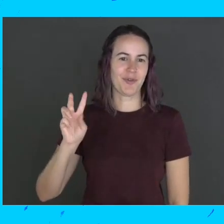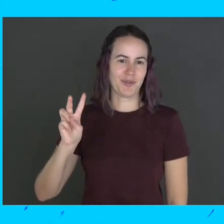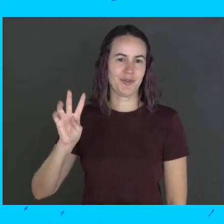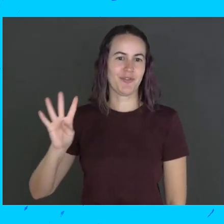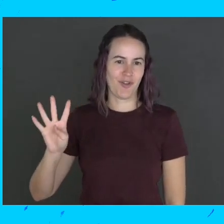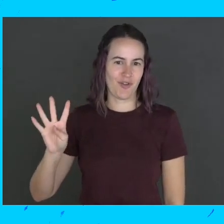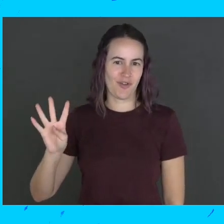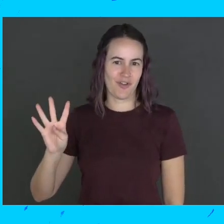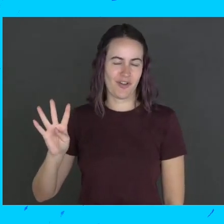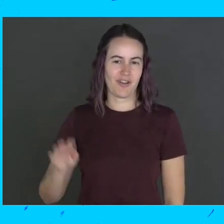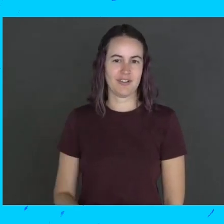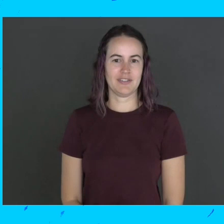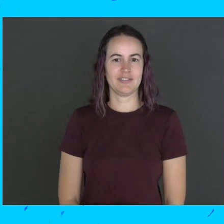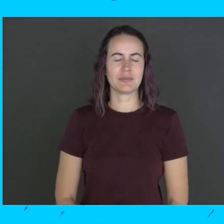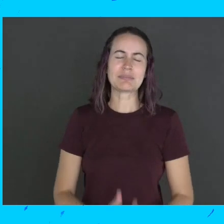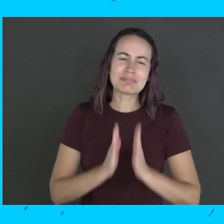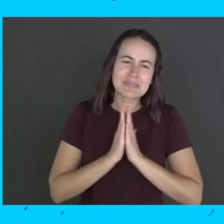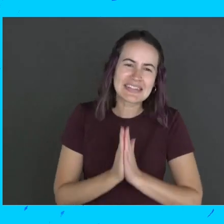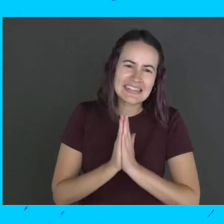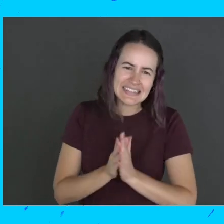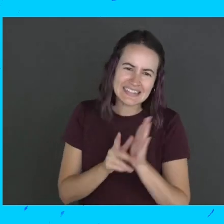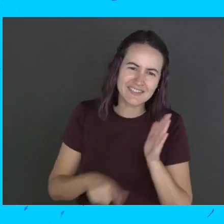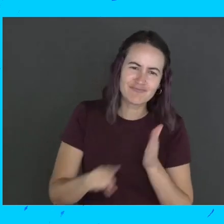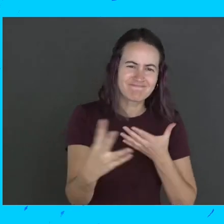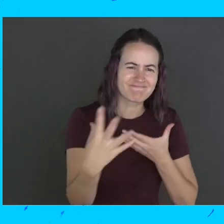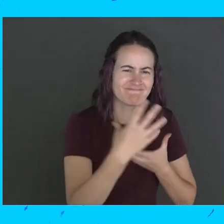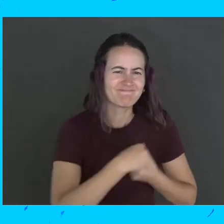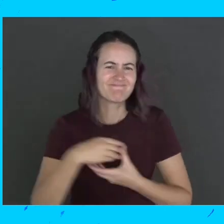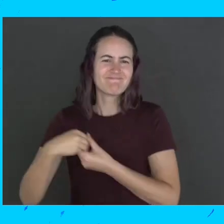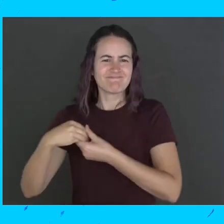esta estrategia de la AU es un plan